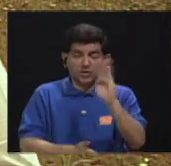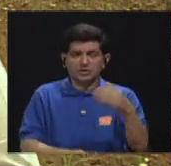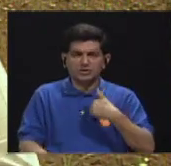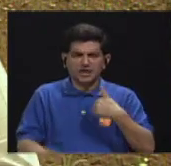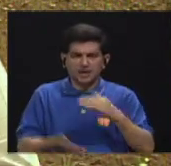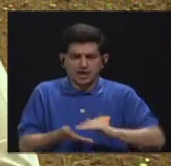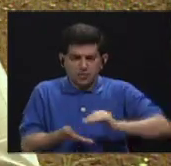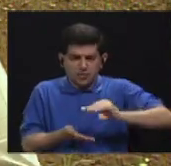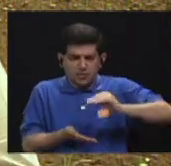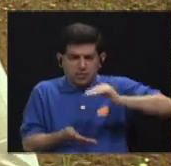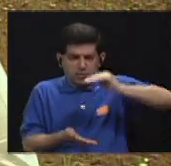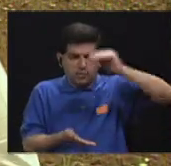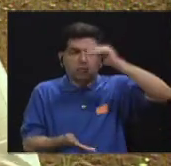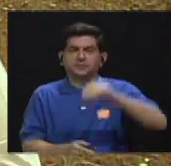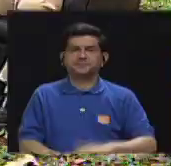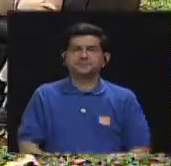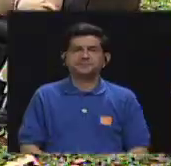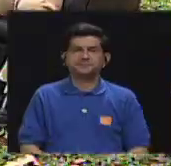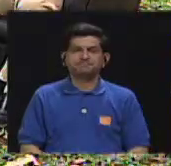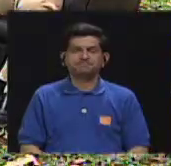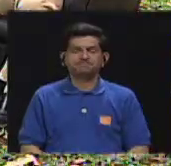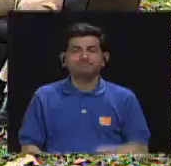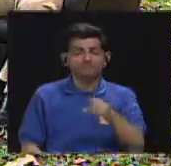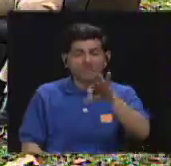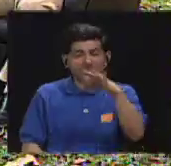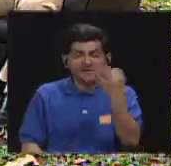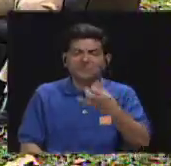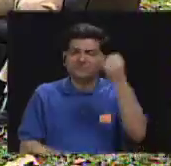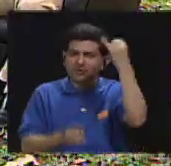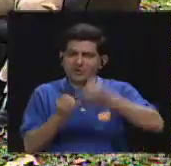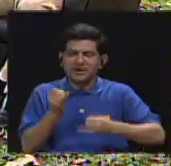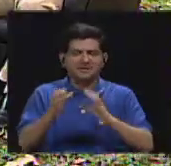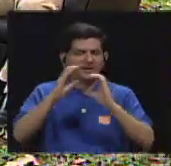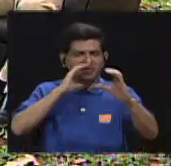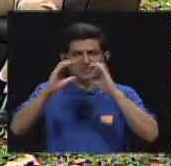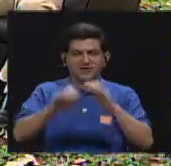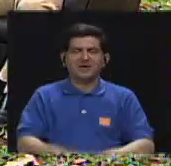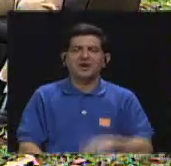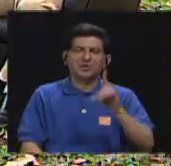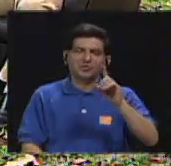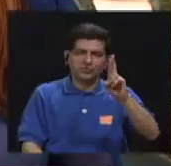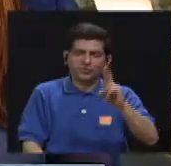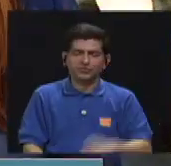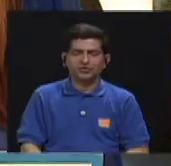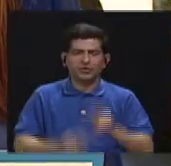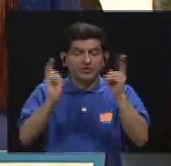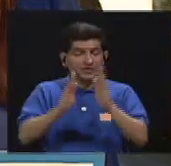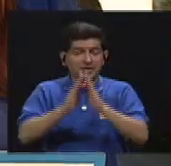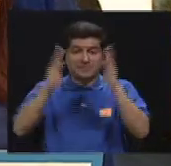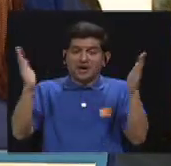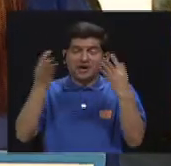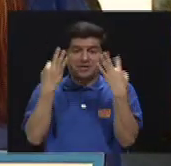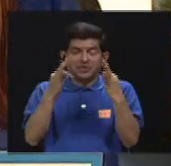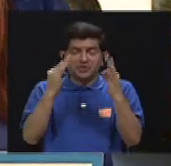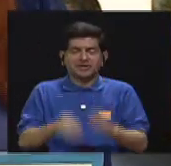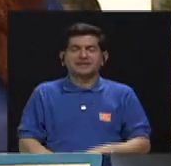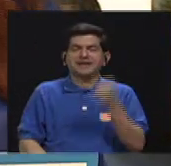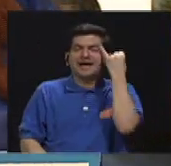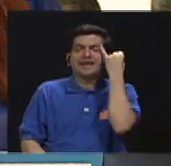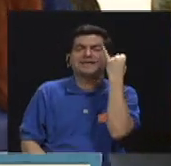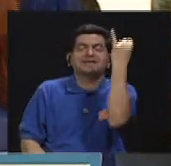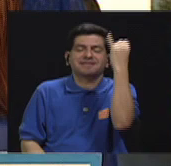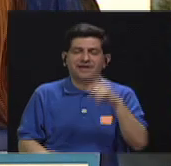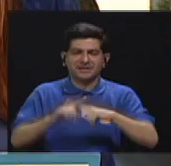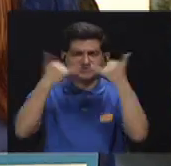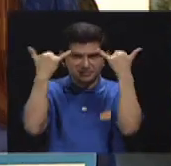mayor cantidad de, claro, de dimensiones. Bueno, de esta manera culminamos esta conversación, doctor. Es un tema muy amplio, tratamos de dar pinceladas, pero